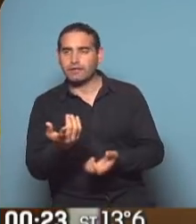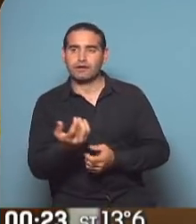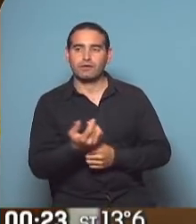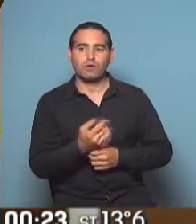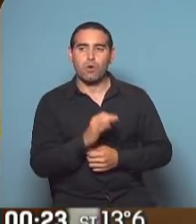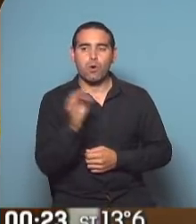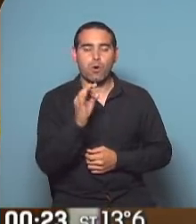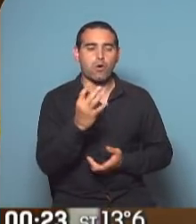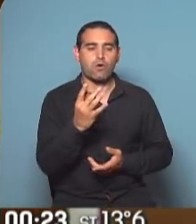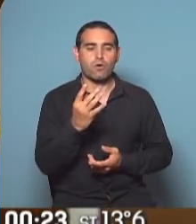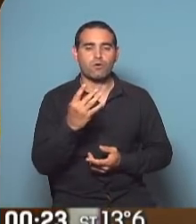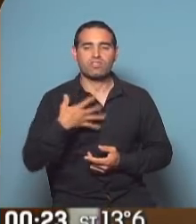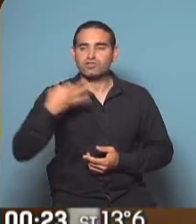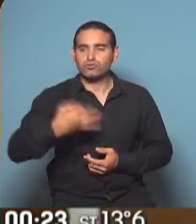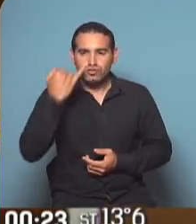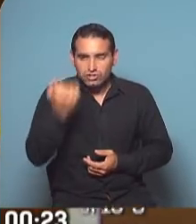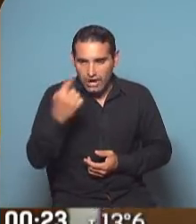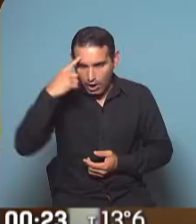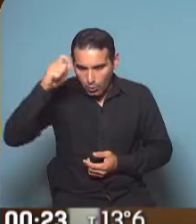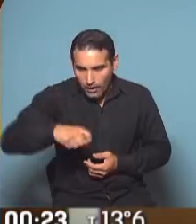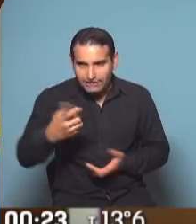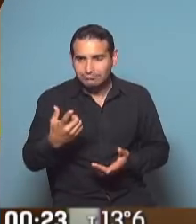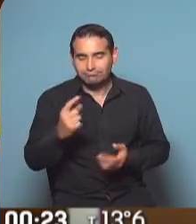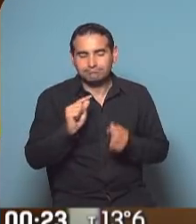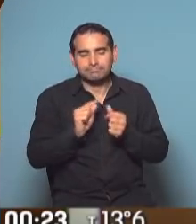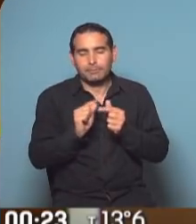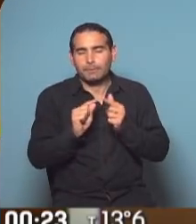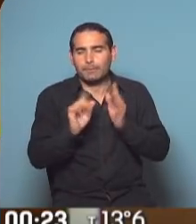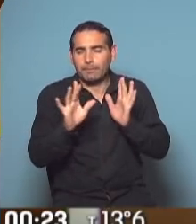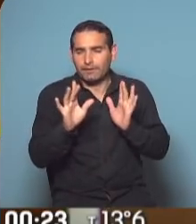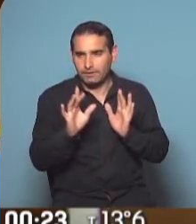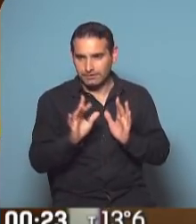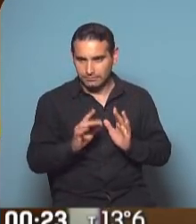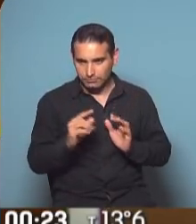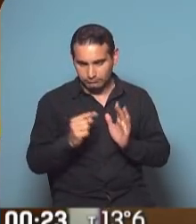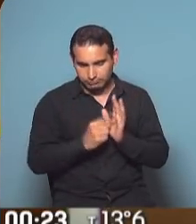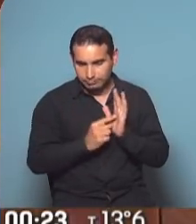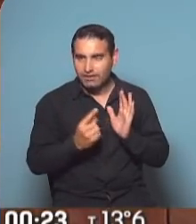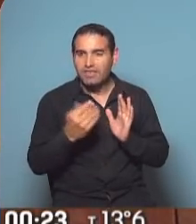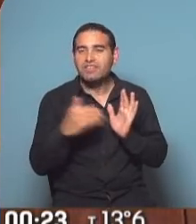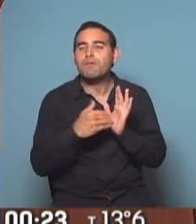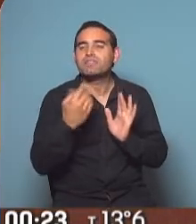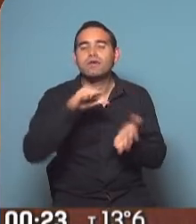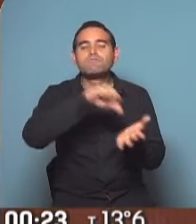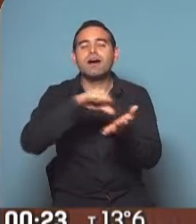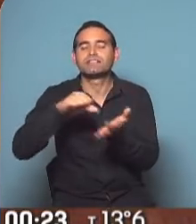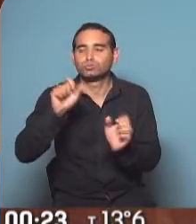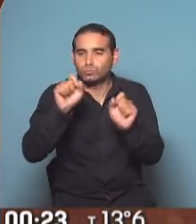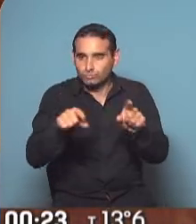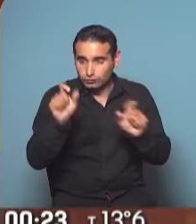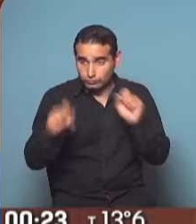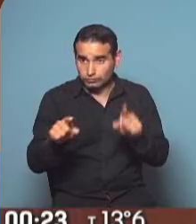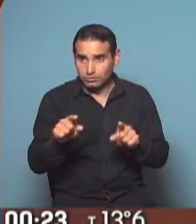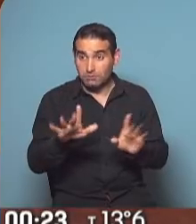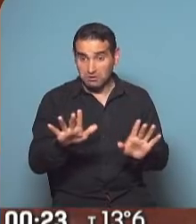tiene que estar firme esos son fines as entre comillas son de leyes que varían de país a país pero lo que no tiene ni pie ni cabeza